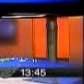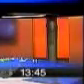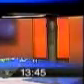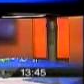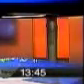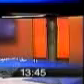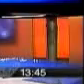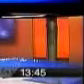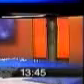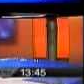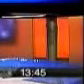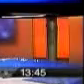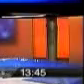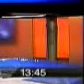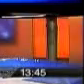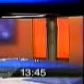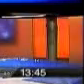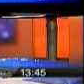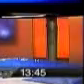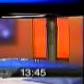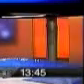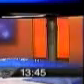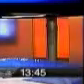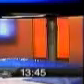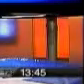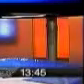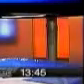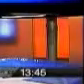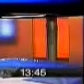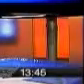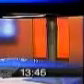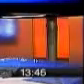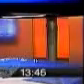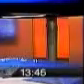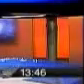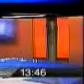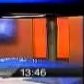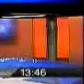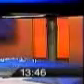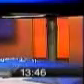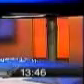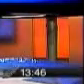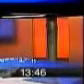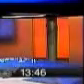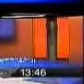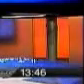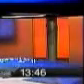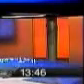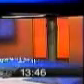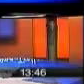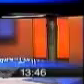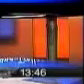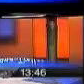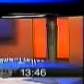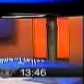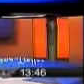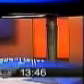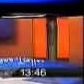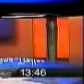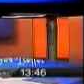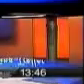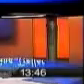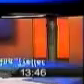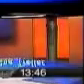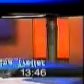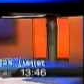absueltos, Hermosa, Guamán y Montesinos. La jueza al final señaló que no hubo ejecución extrajudicial, perdón, que sí hubo